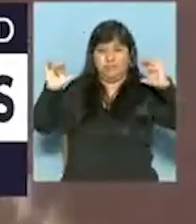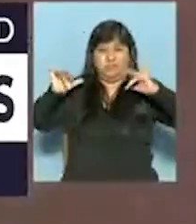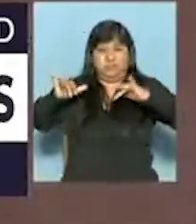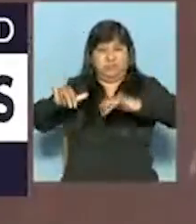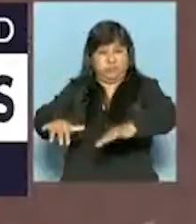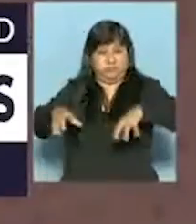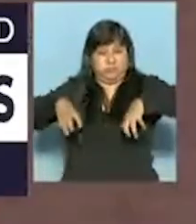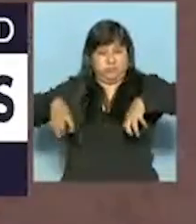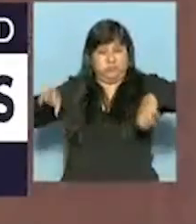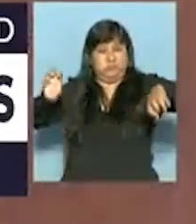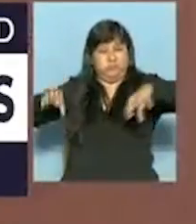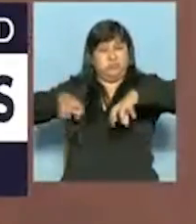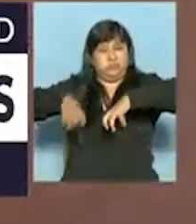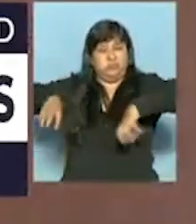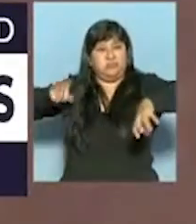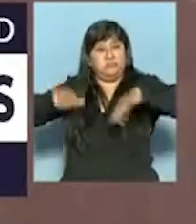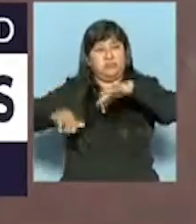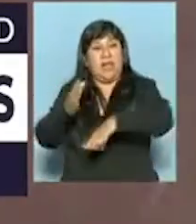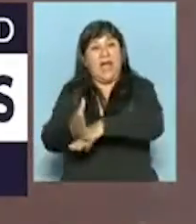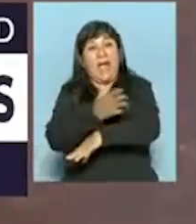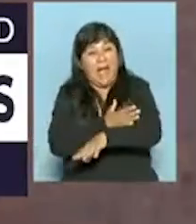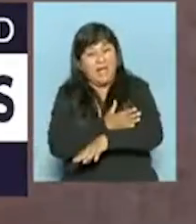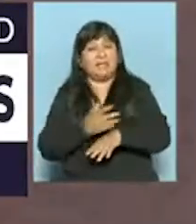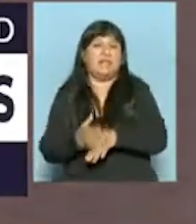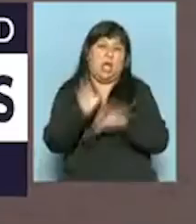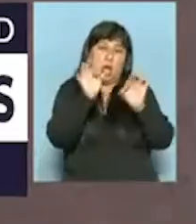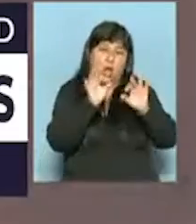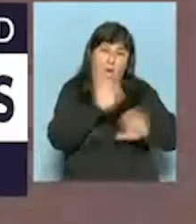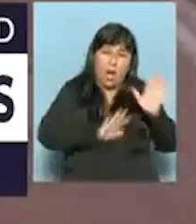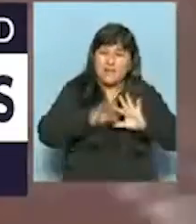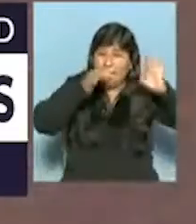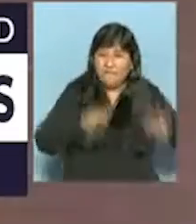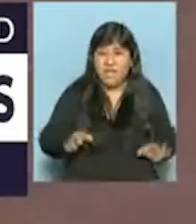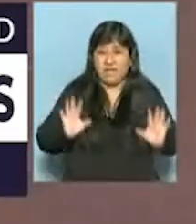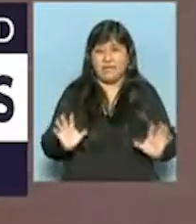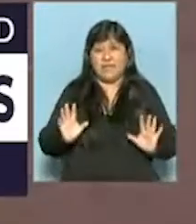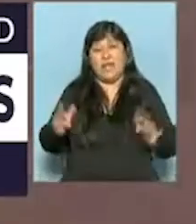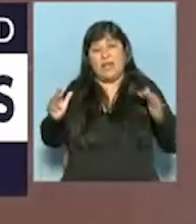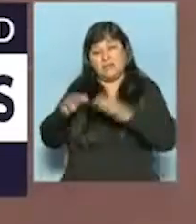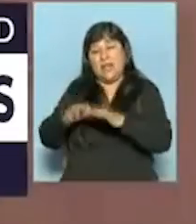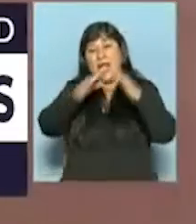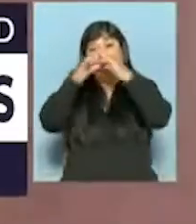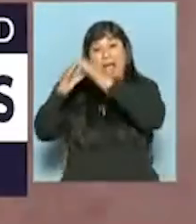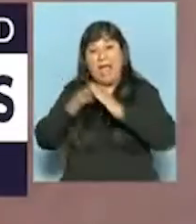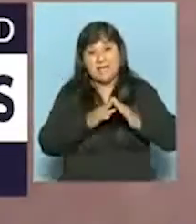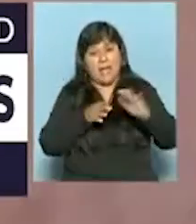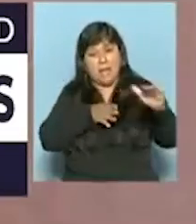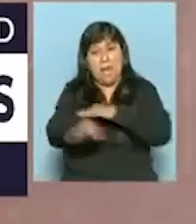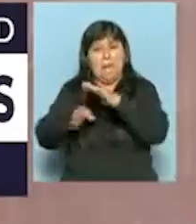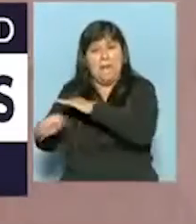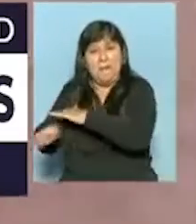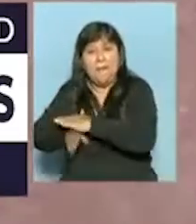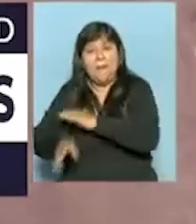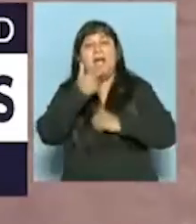demás. Se hizo la planificación previa antes de irrumpir en cada uno de los domicilios, 11 en total, en la zona